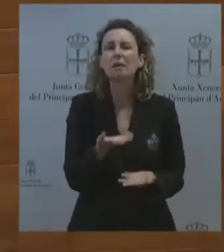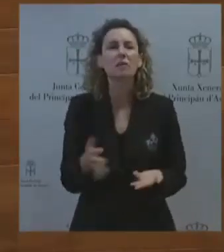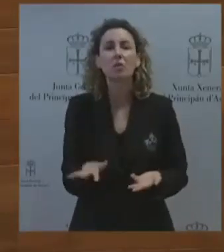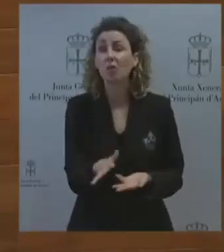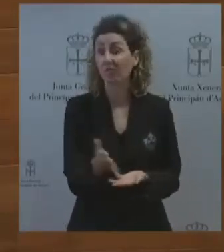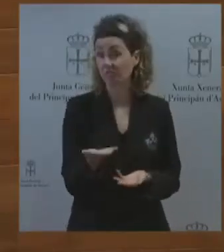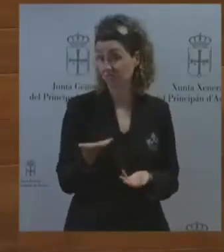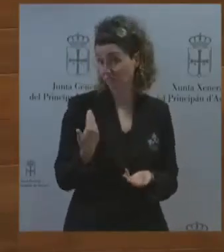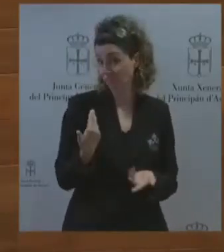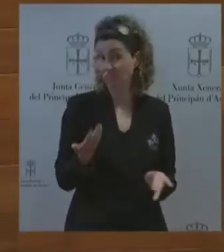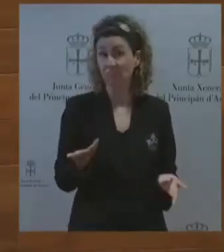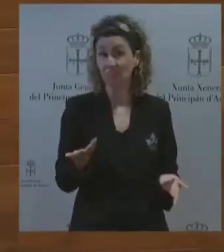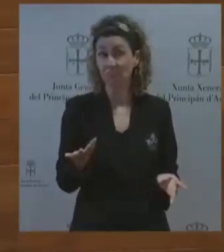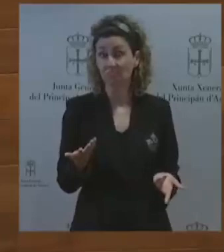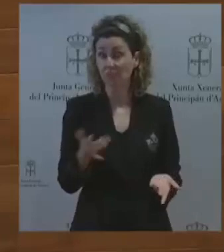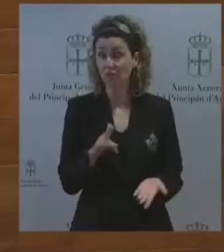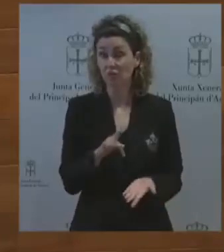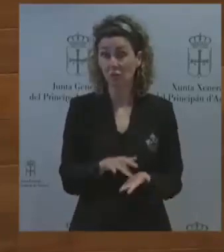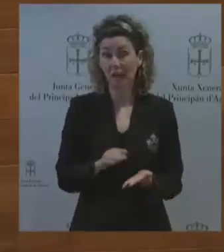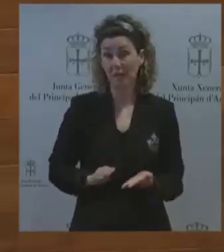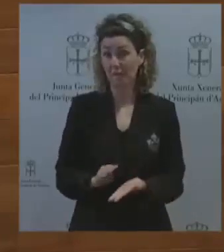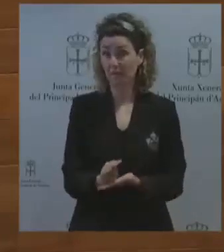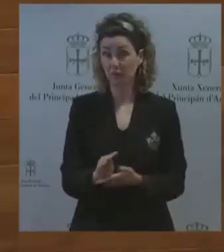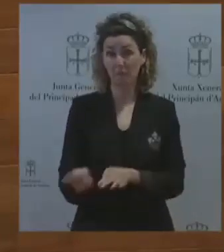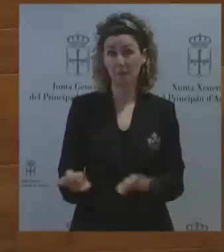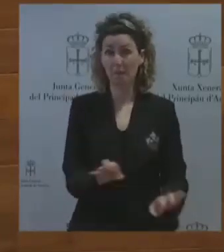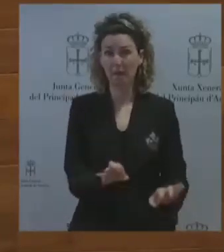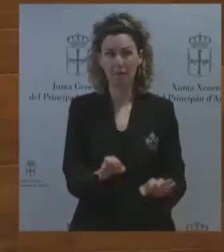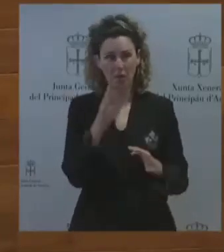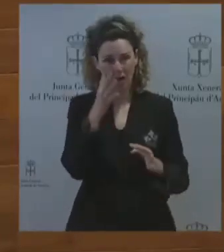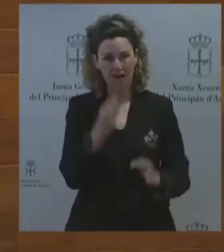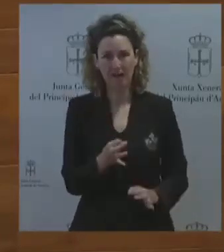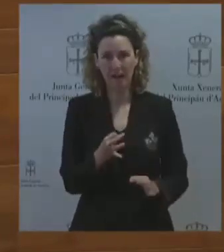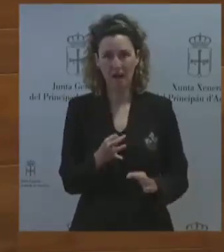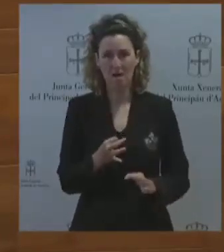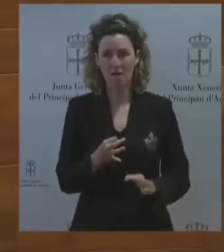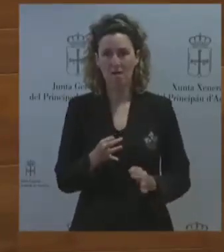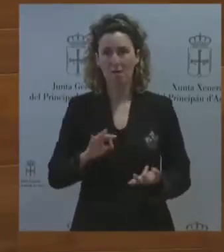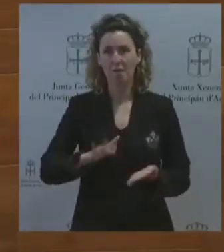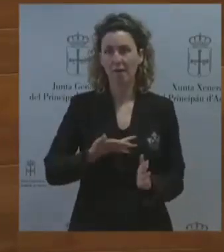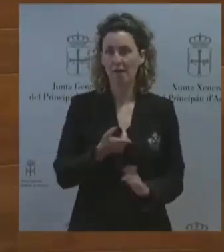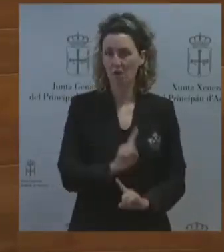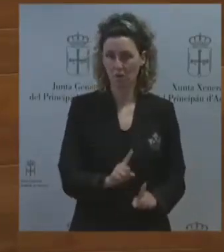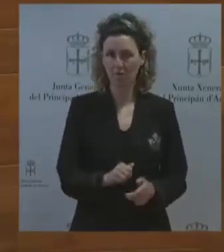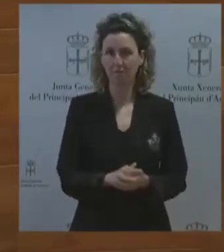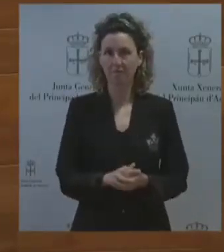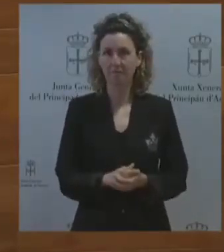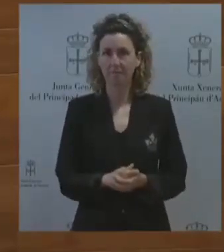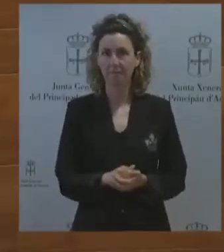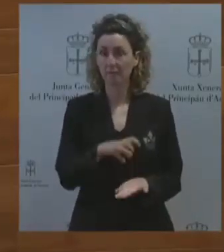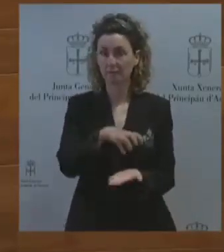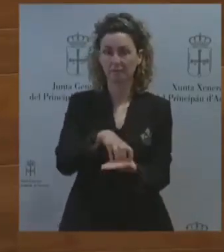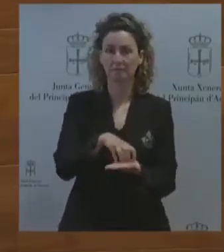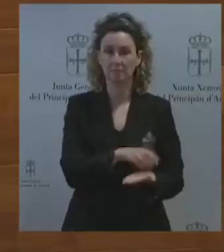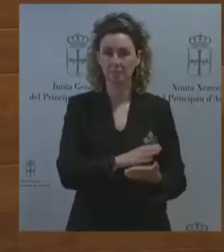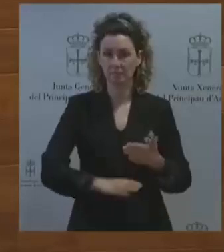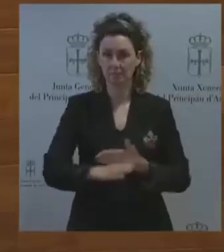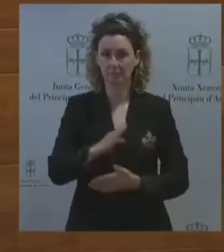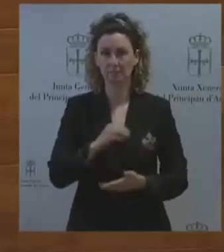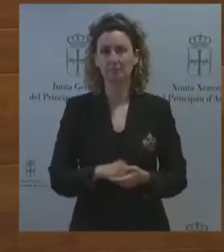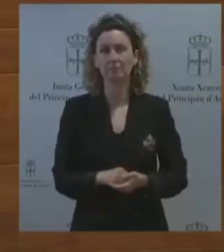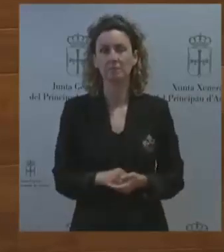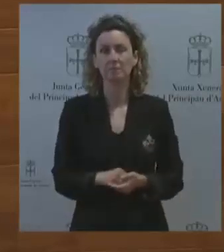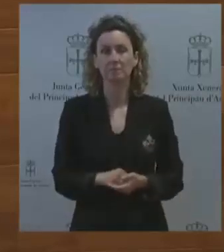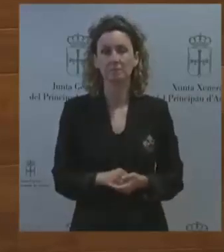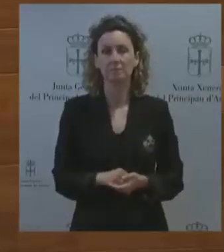inversiones previstas en los presupuestos para los centros de niños con necesidades especiales, señor Barbón. El ejemplo más ilustrativo lo